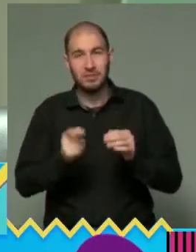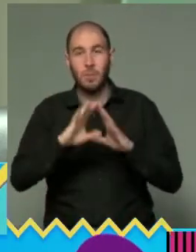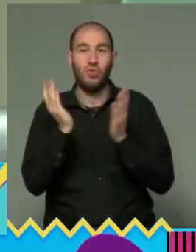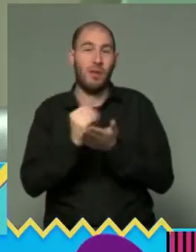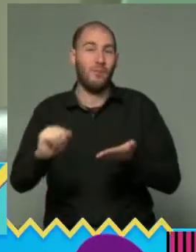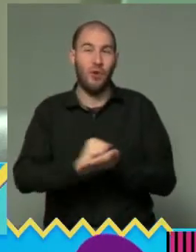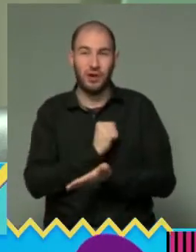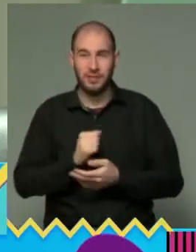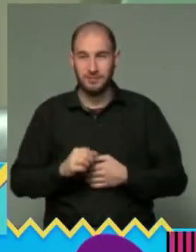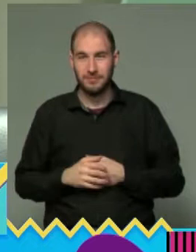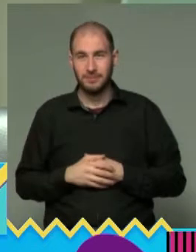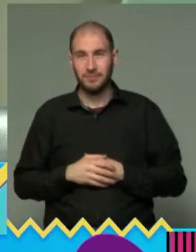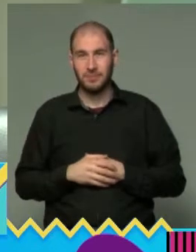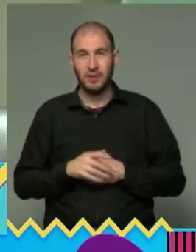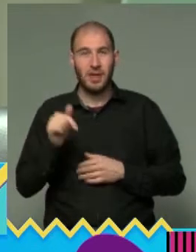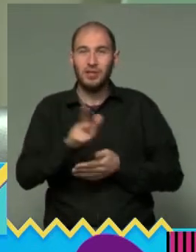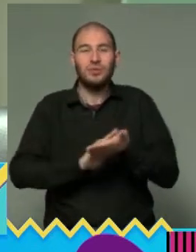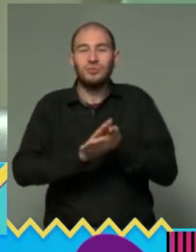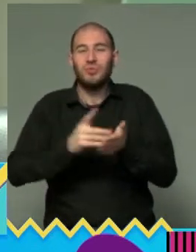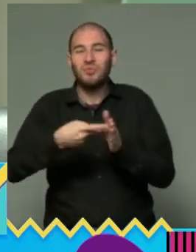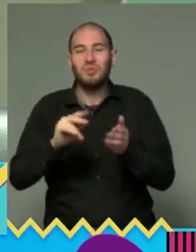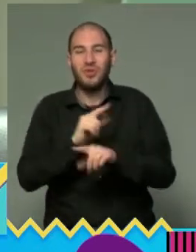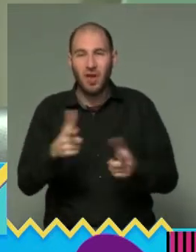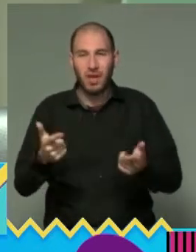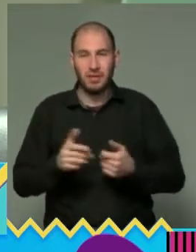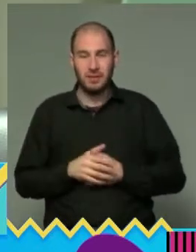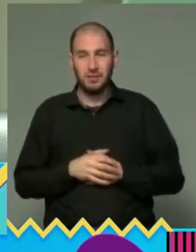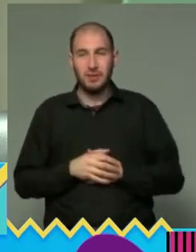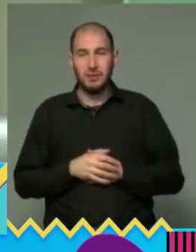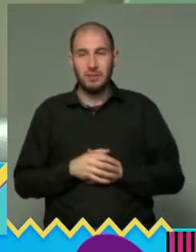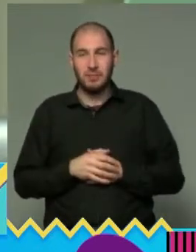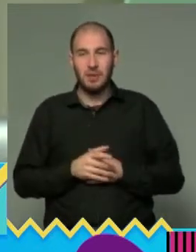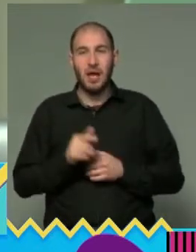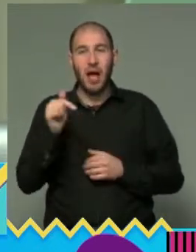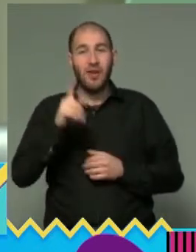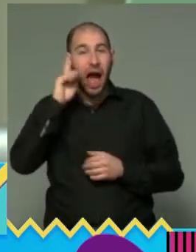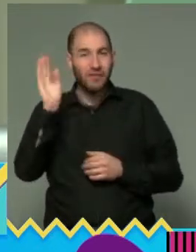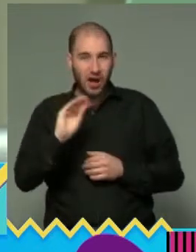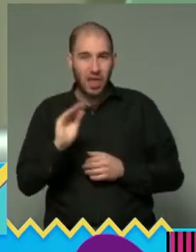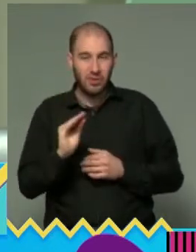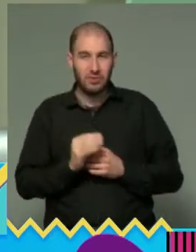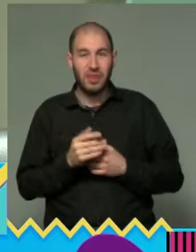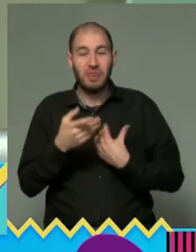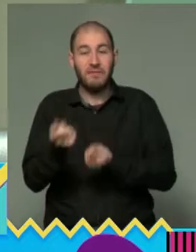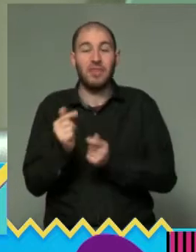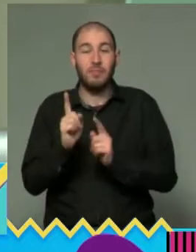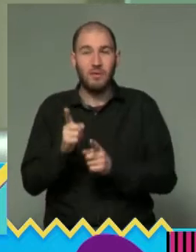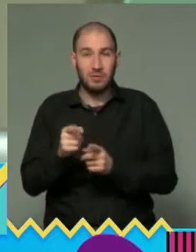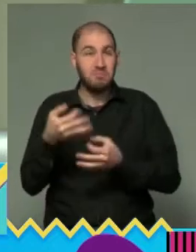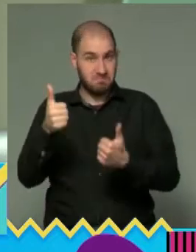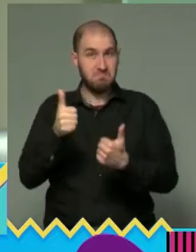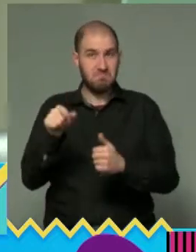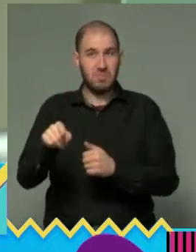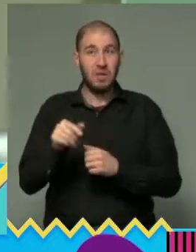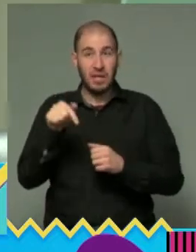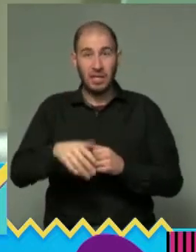tierra. Eso no soluciona el problema, que es poner hoy un abogado que defienda al docente. Está bien, de